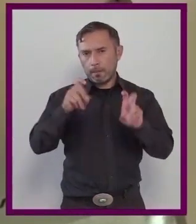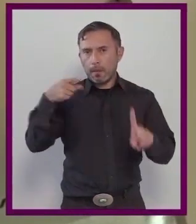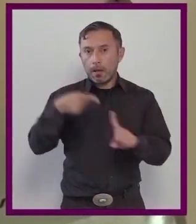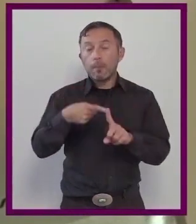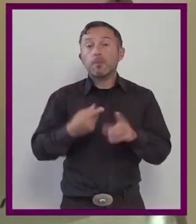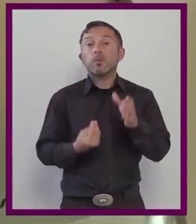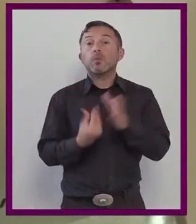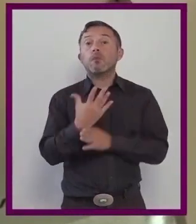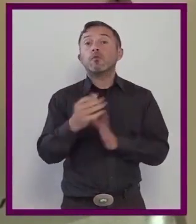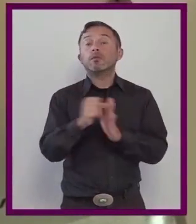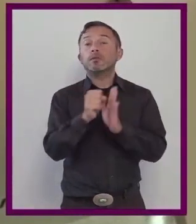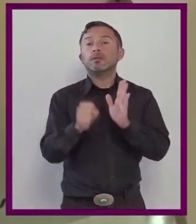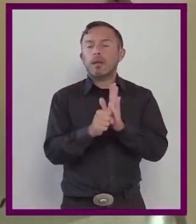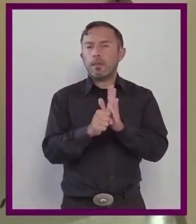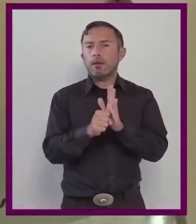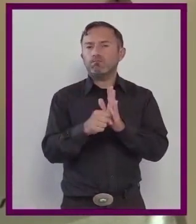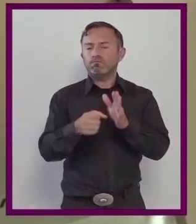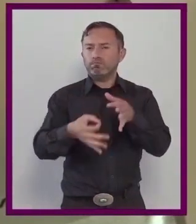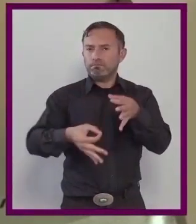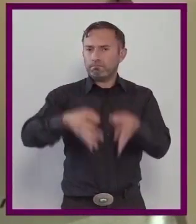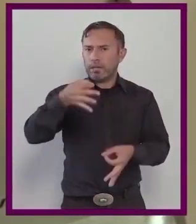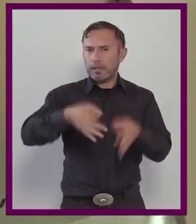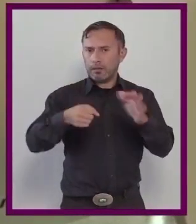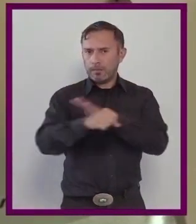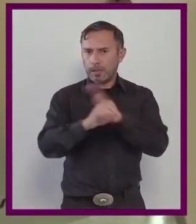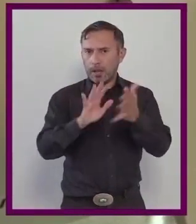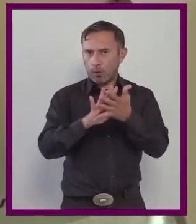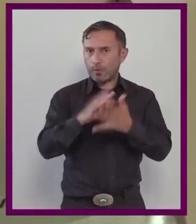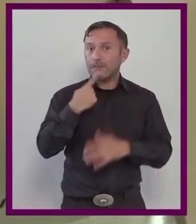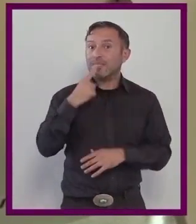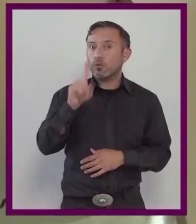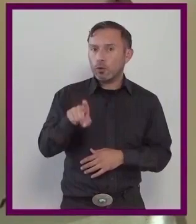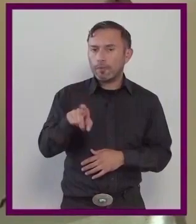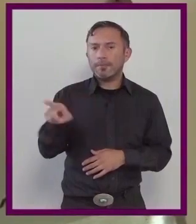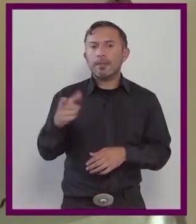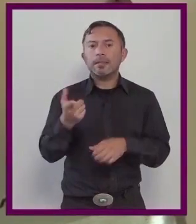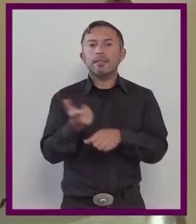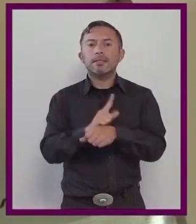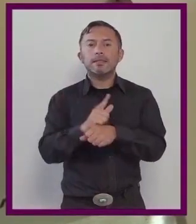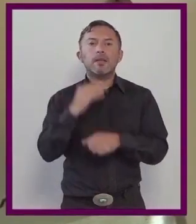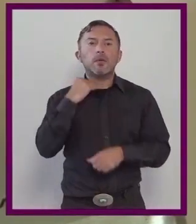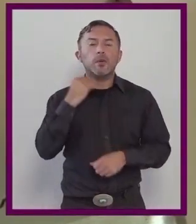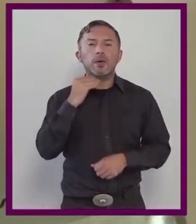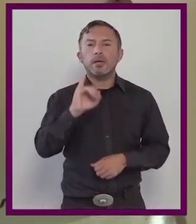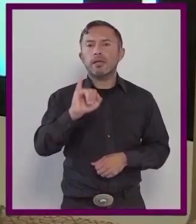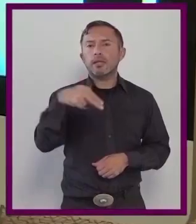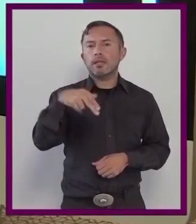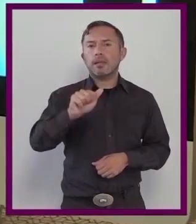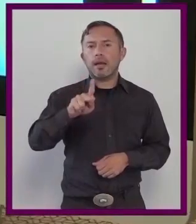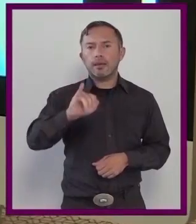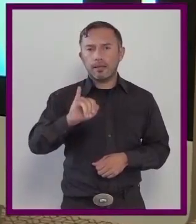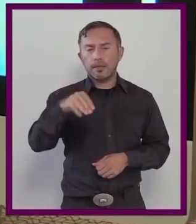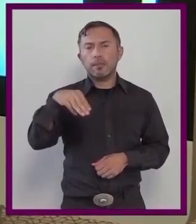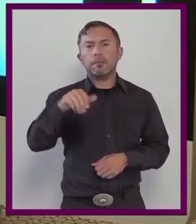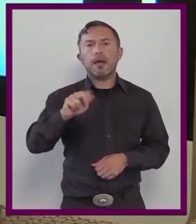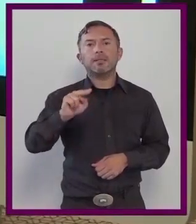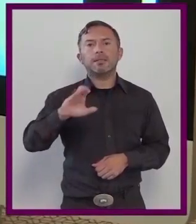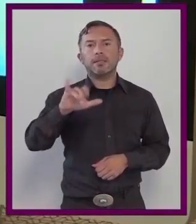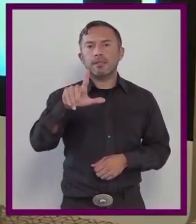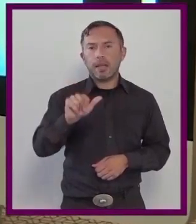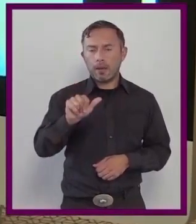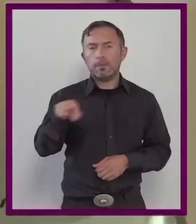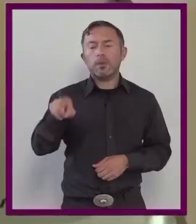esta historia y para explicarnos este nuevo sistema penal acusatorio nos acompaña el licenciado Iñaki